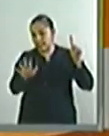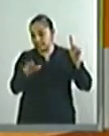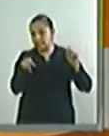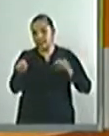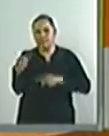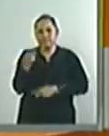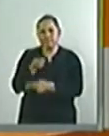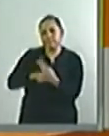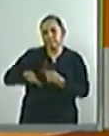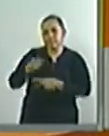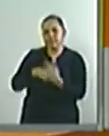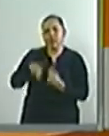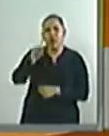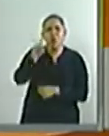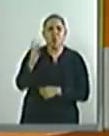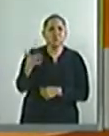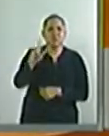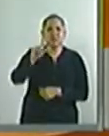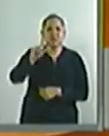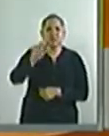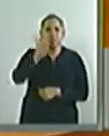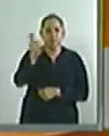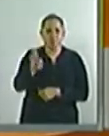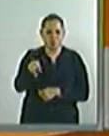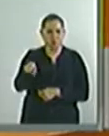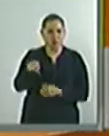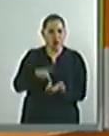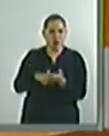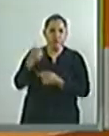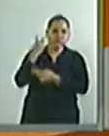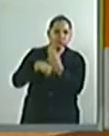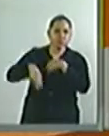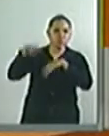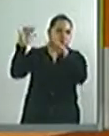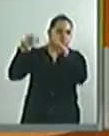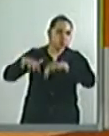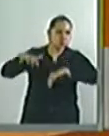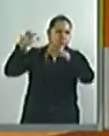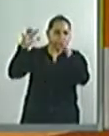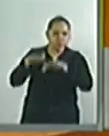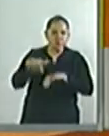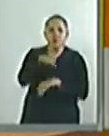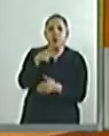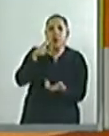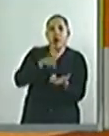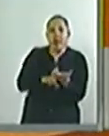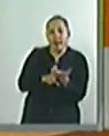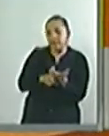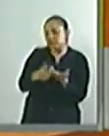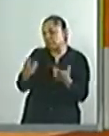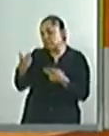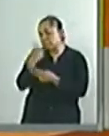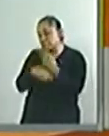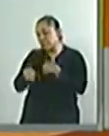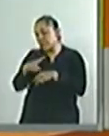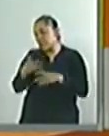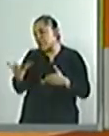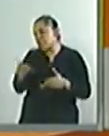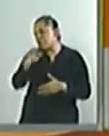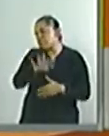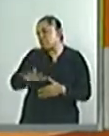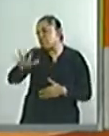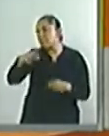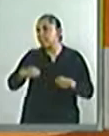70% de lluvias y concentre escasamente el 24 por ciento de la población